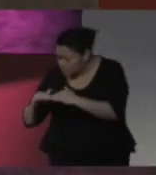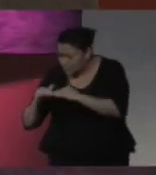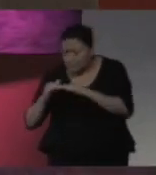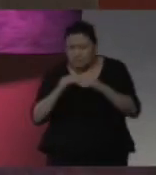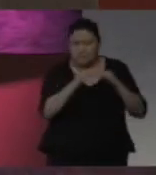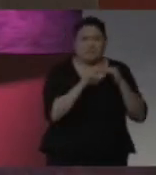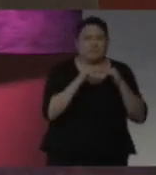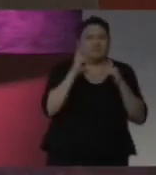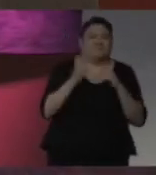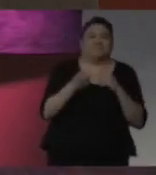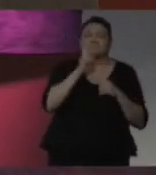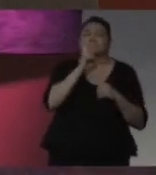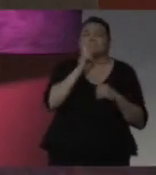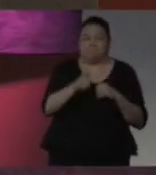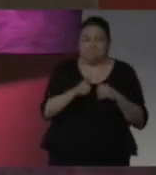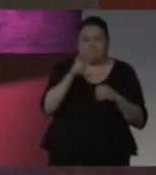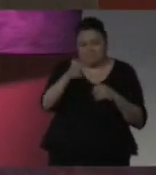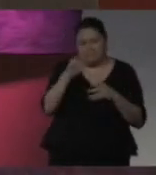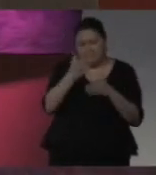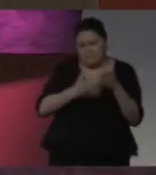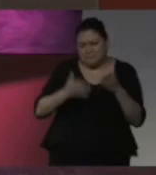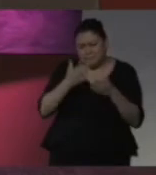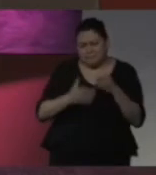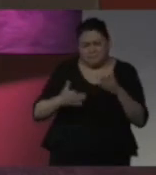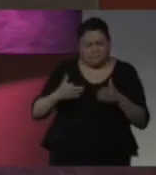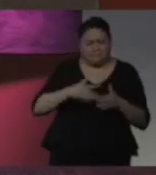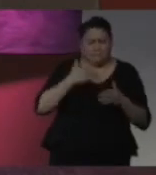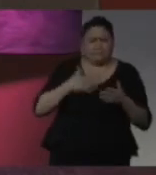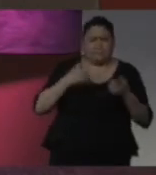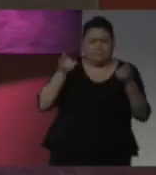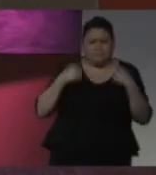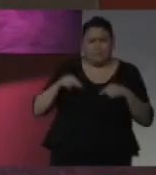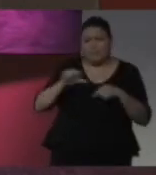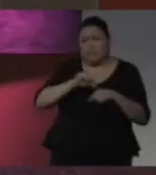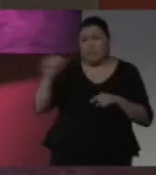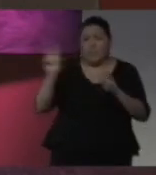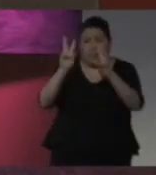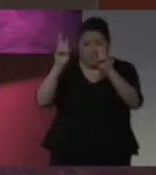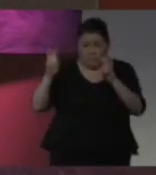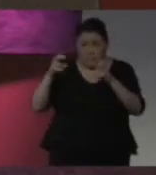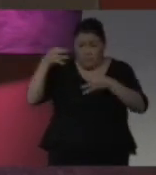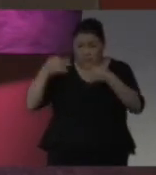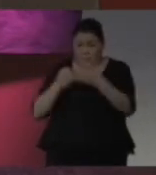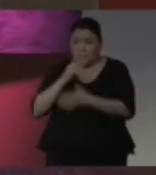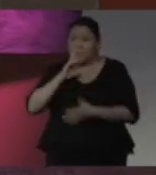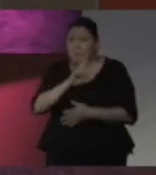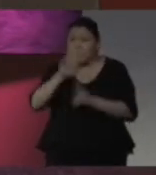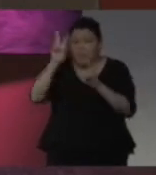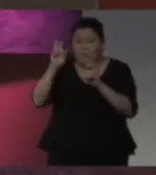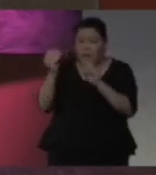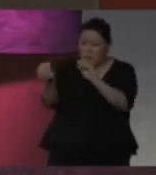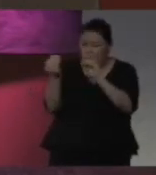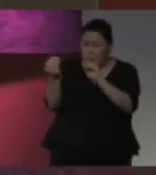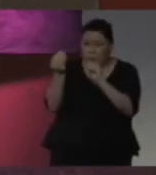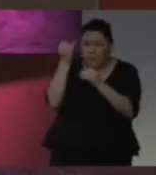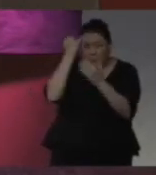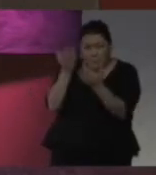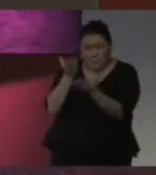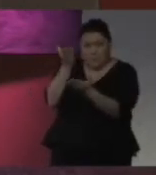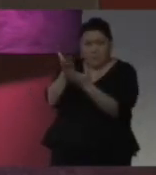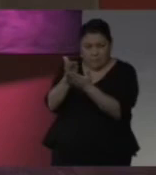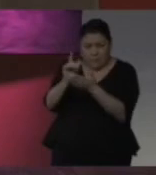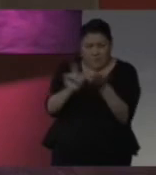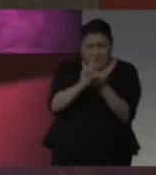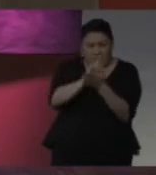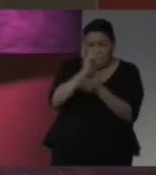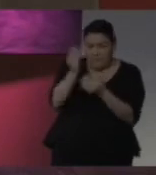tendríamos como pendiente. Y en lo jurídico, creo que en la mesa del litigio estratégico y resistencias jurídicas